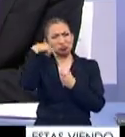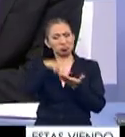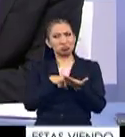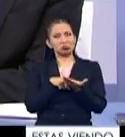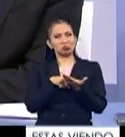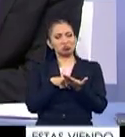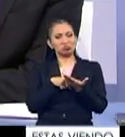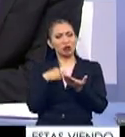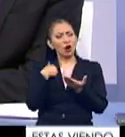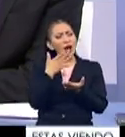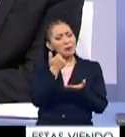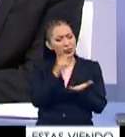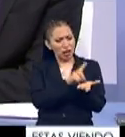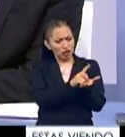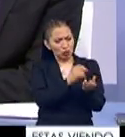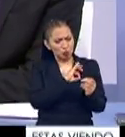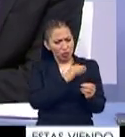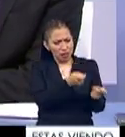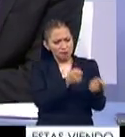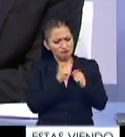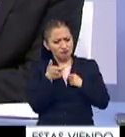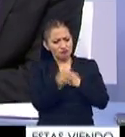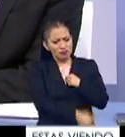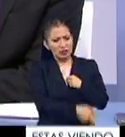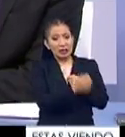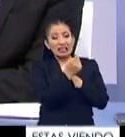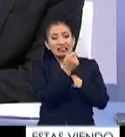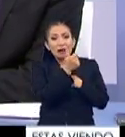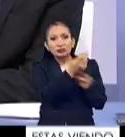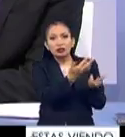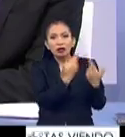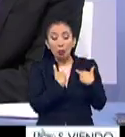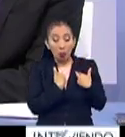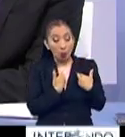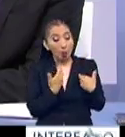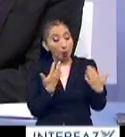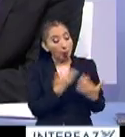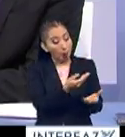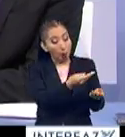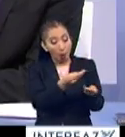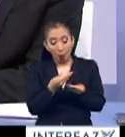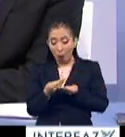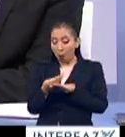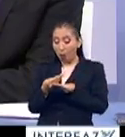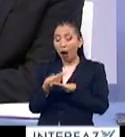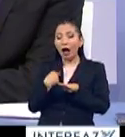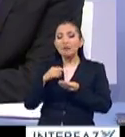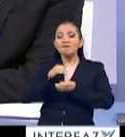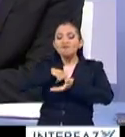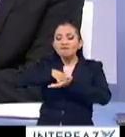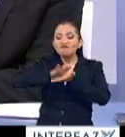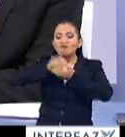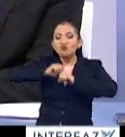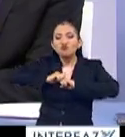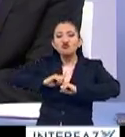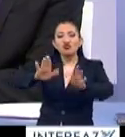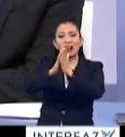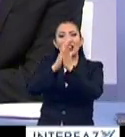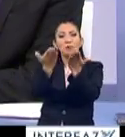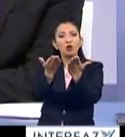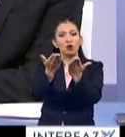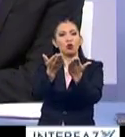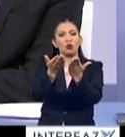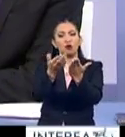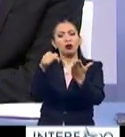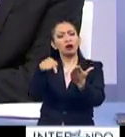Y les pedí los derechos y me los dieron, casi me los regalaron. Uh-huh. Y publicamos ese libro. Entonces dije,